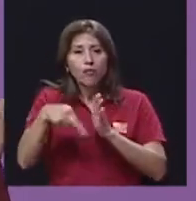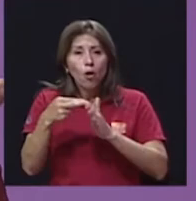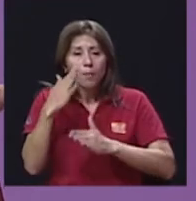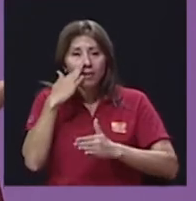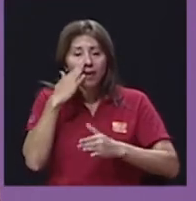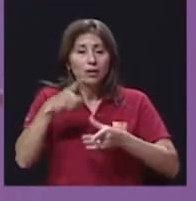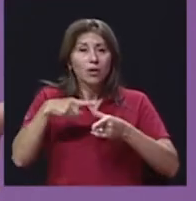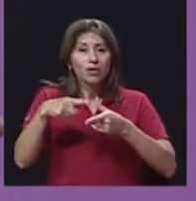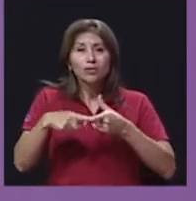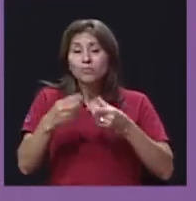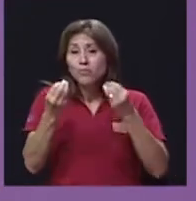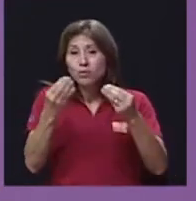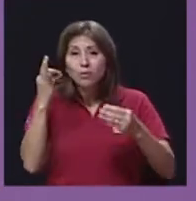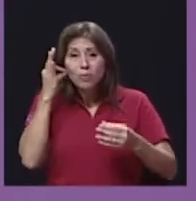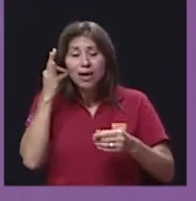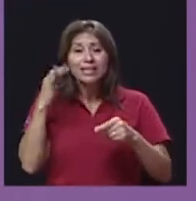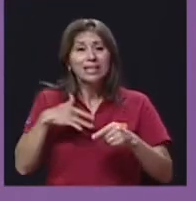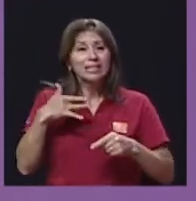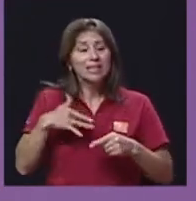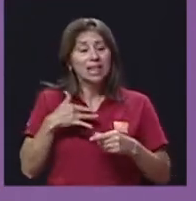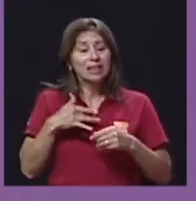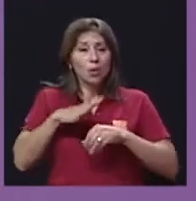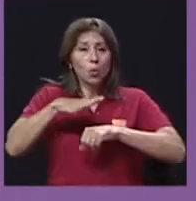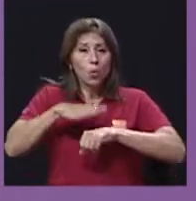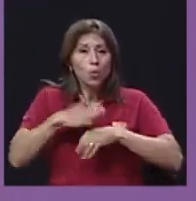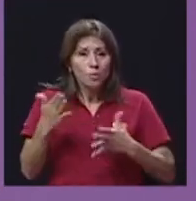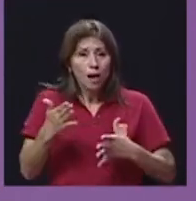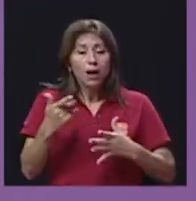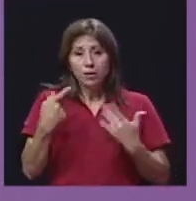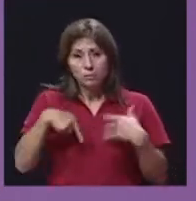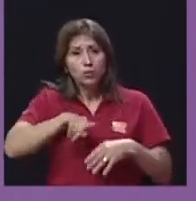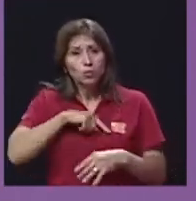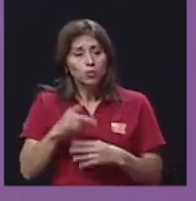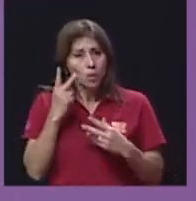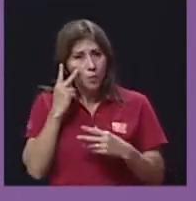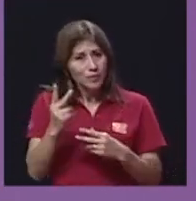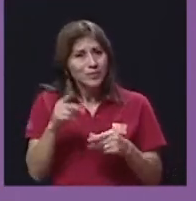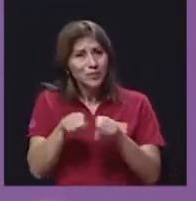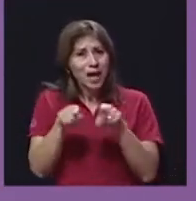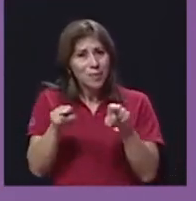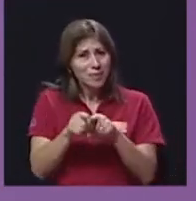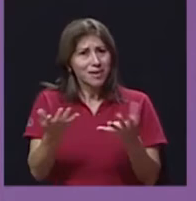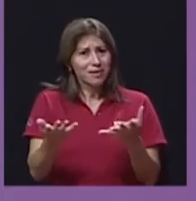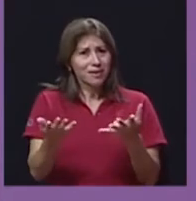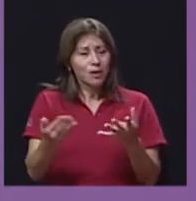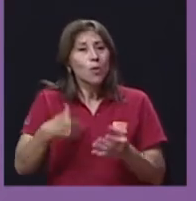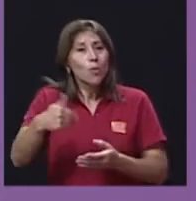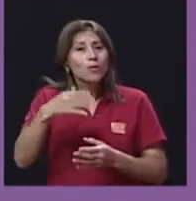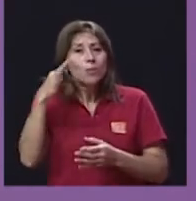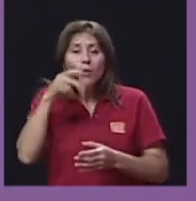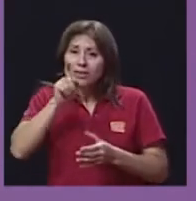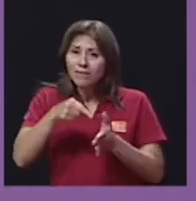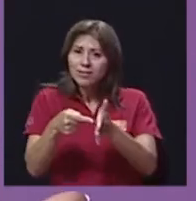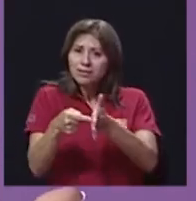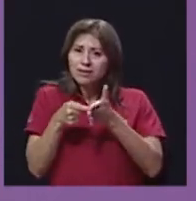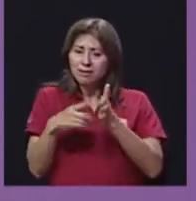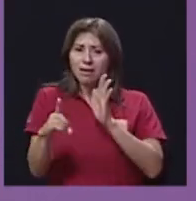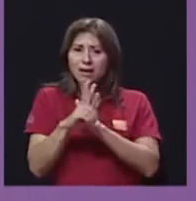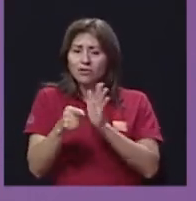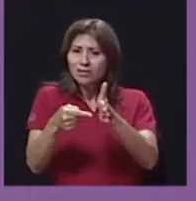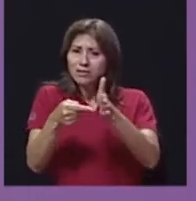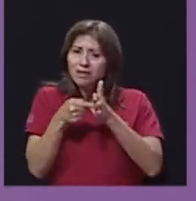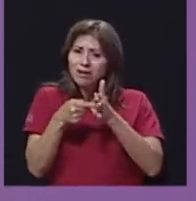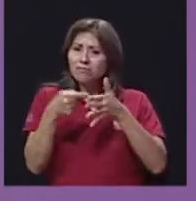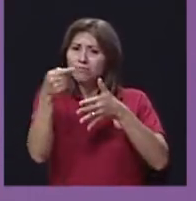entonces muchas mujeres también se sienten con culpa y eso lo hemos visto también verdad en la tribu a la hora de exigir derecho y exigir condiciones y cuando